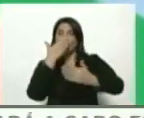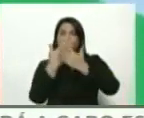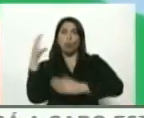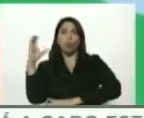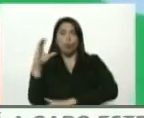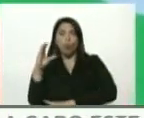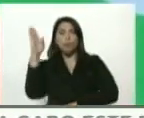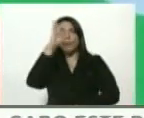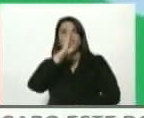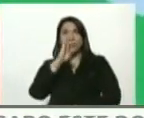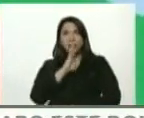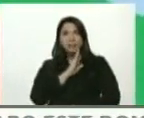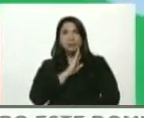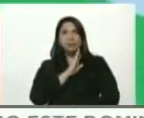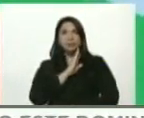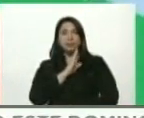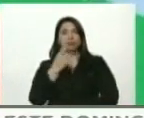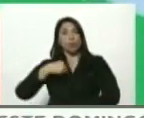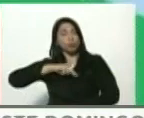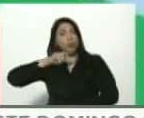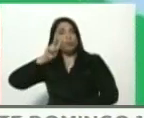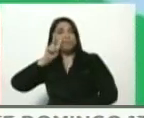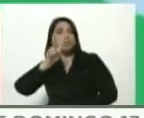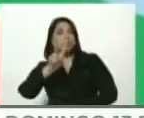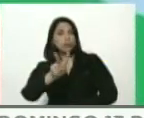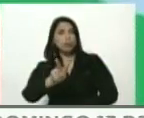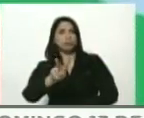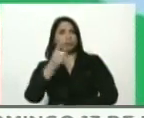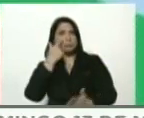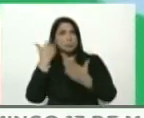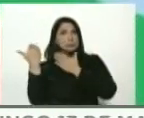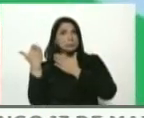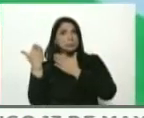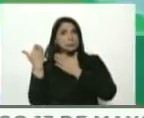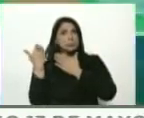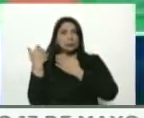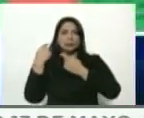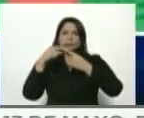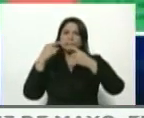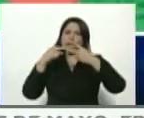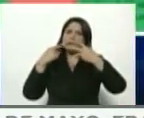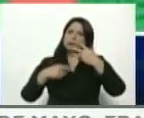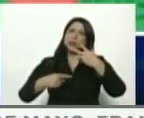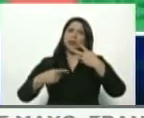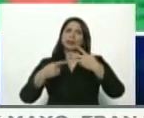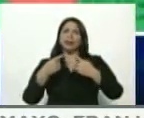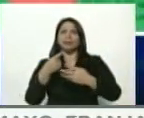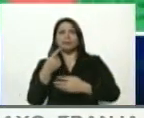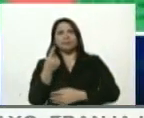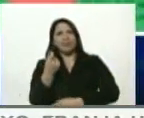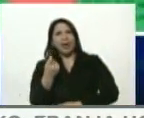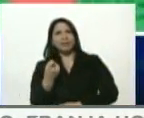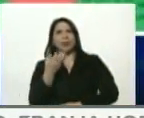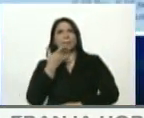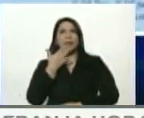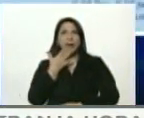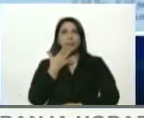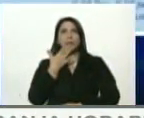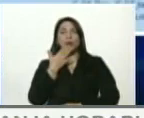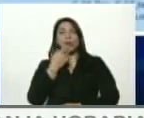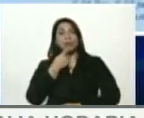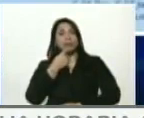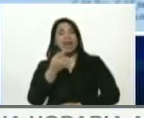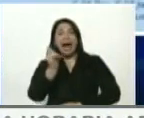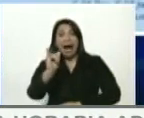con Brasil. Y bueno, hemos visto que, dadas las condiciones de precariedad, hay que señalarlo así, que